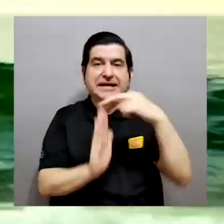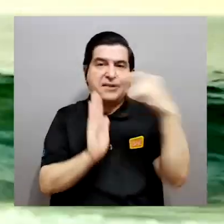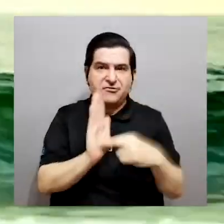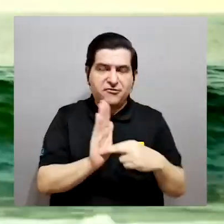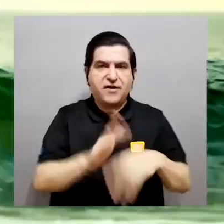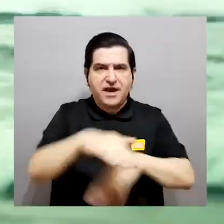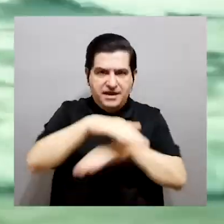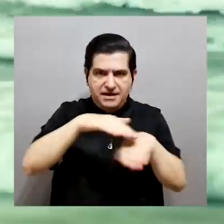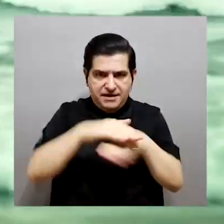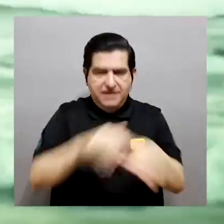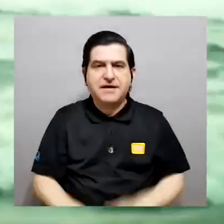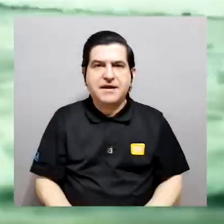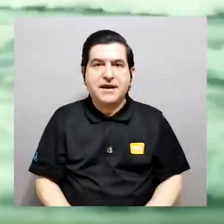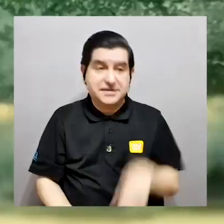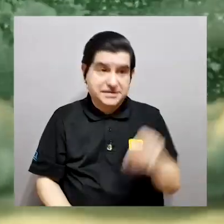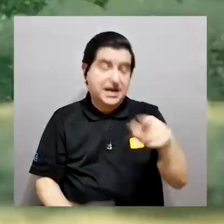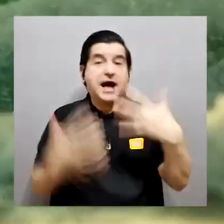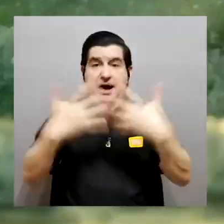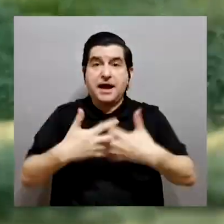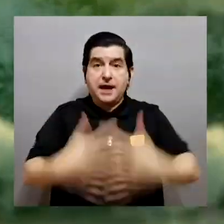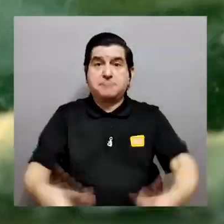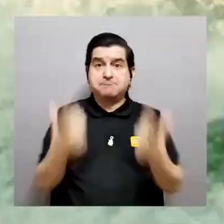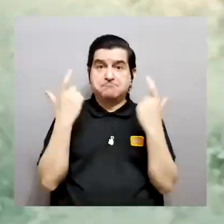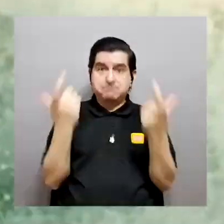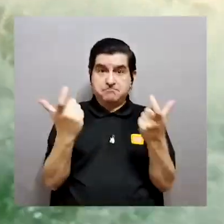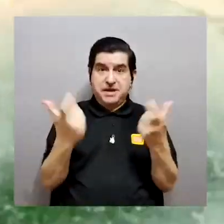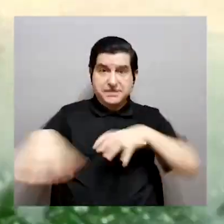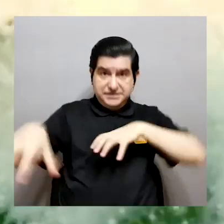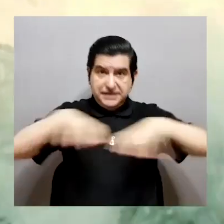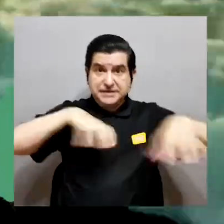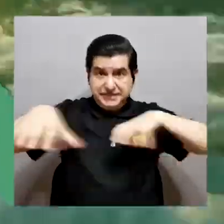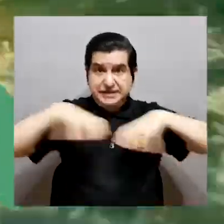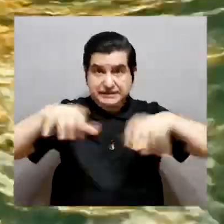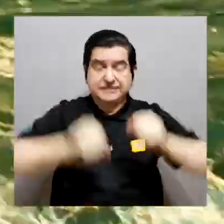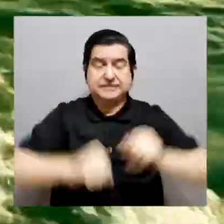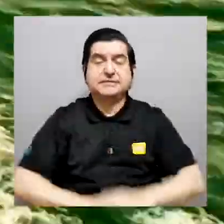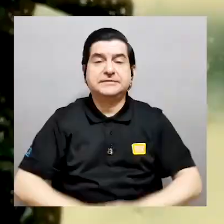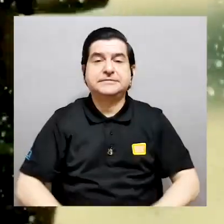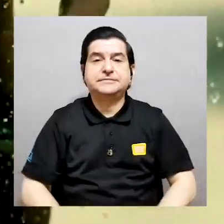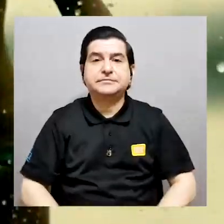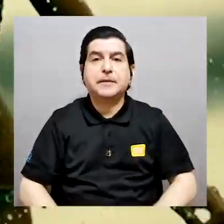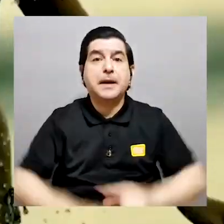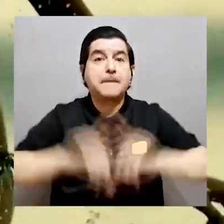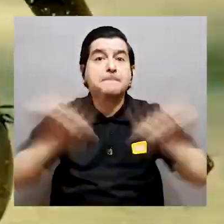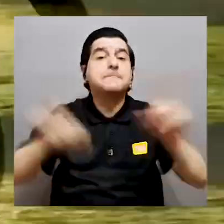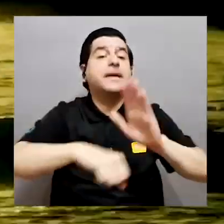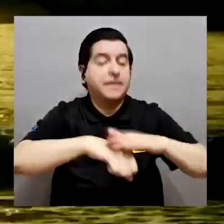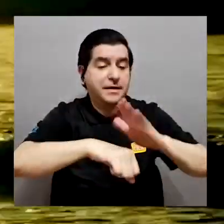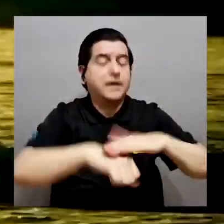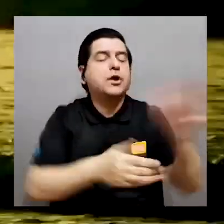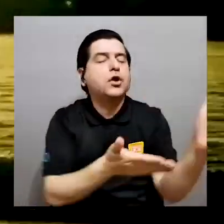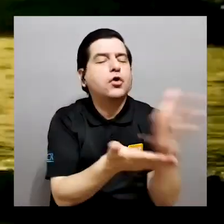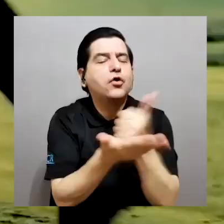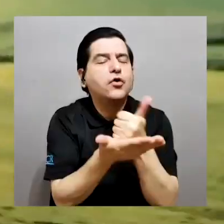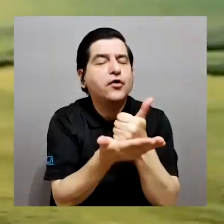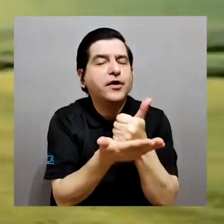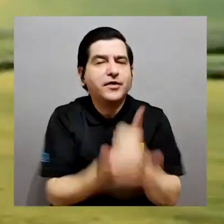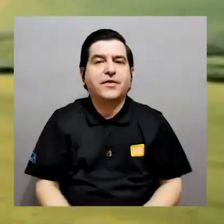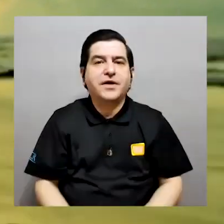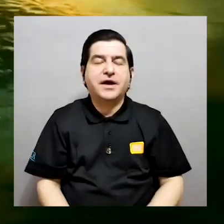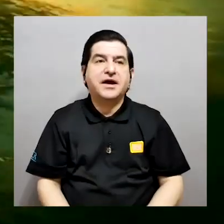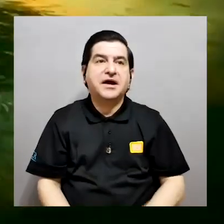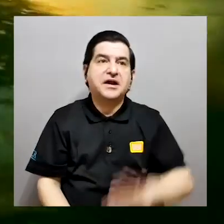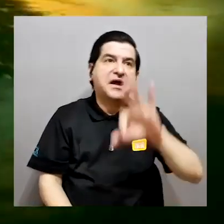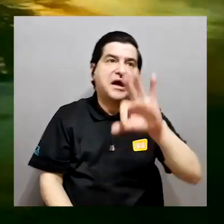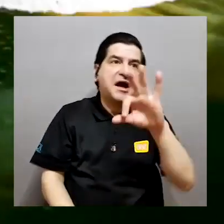las reglas básicas de la rentabilidad de las empresas dedicadas al turismo, pero que nos permita recaudar un poco